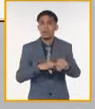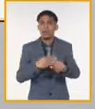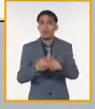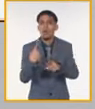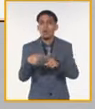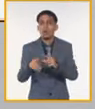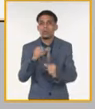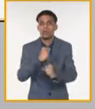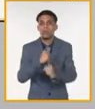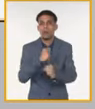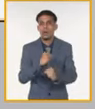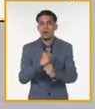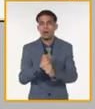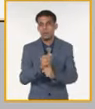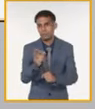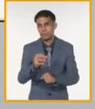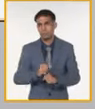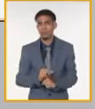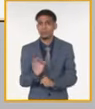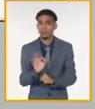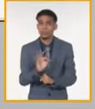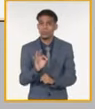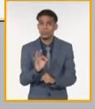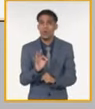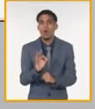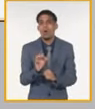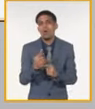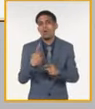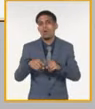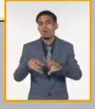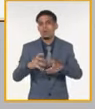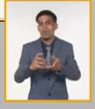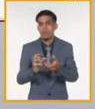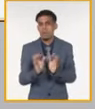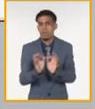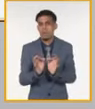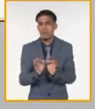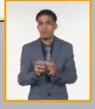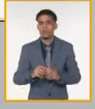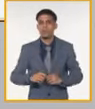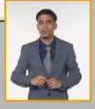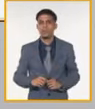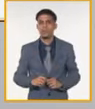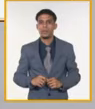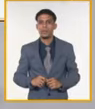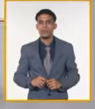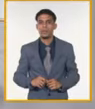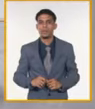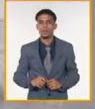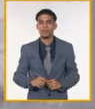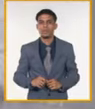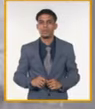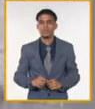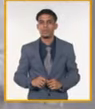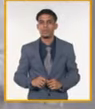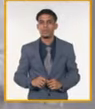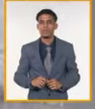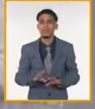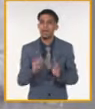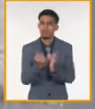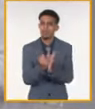buscar lucro o a obtener mayores mayores rendimientos para los cuales no fueron diseñados se